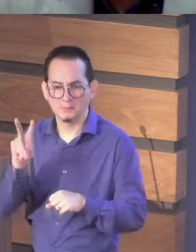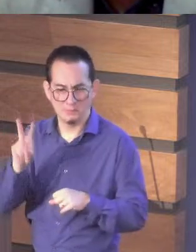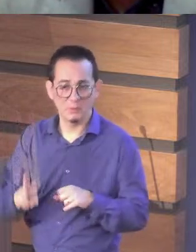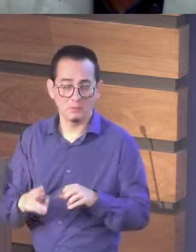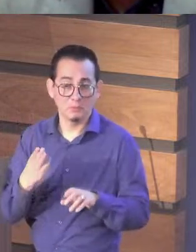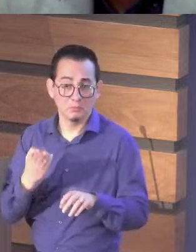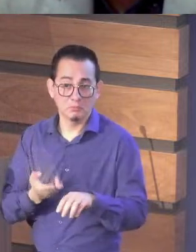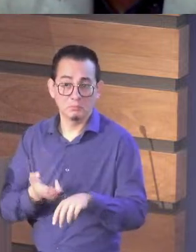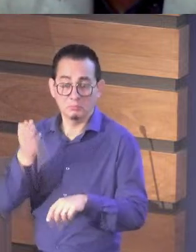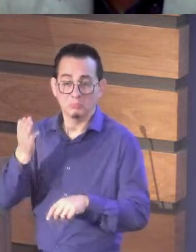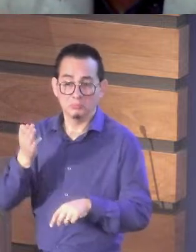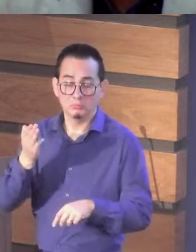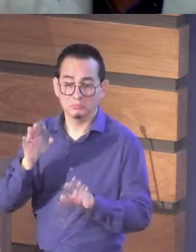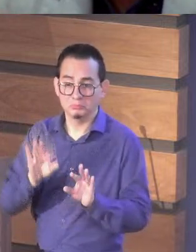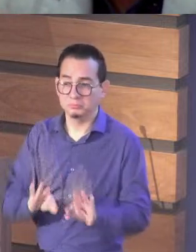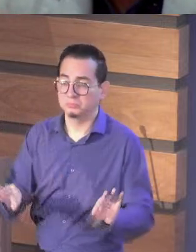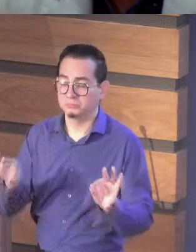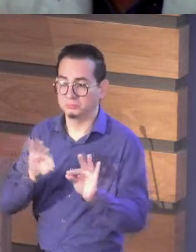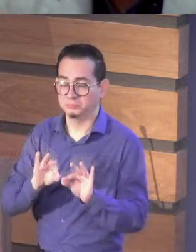personal,